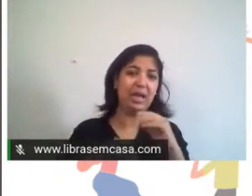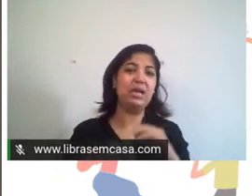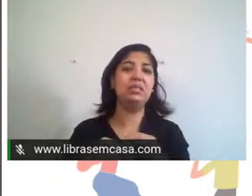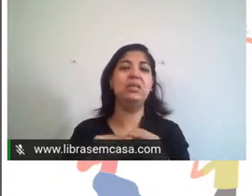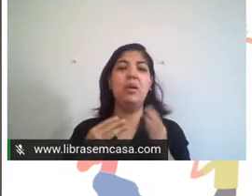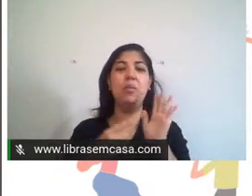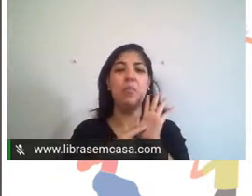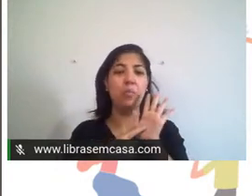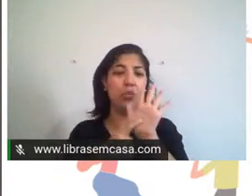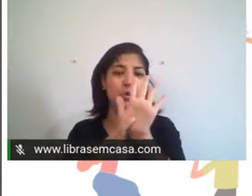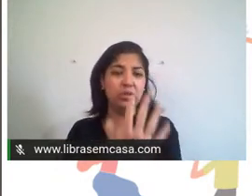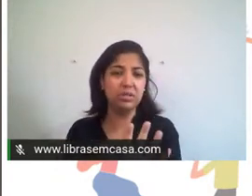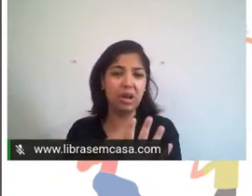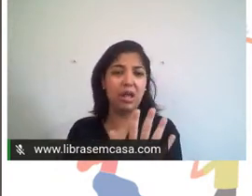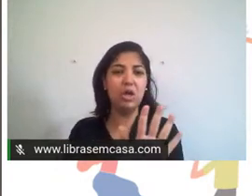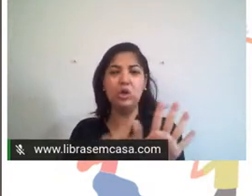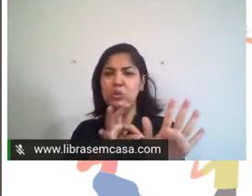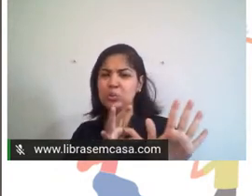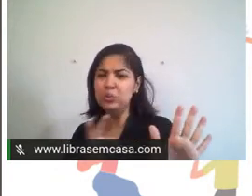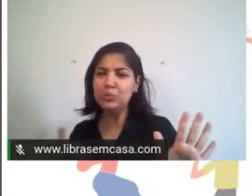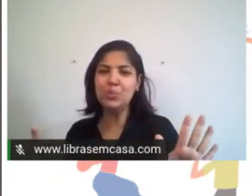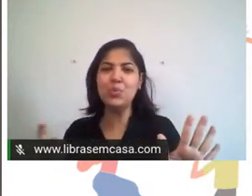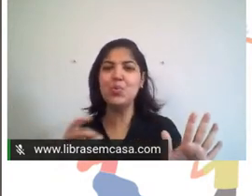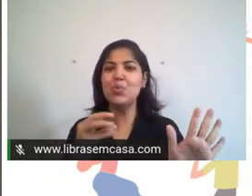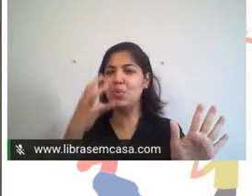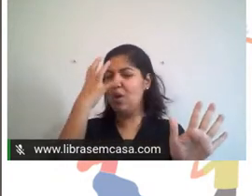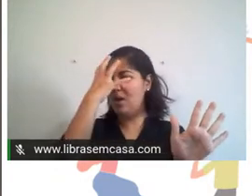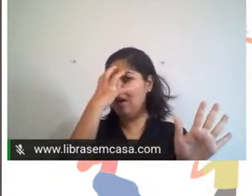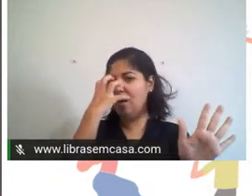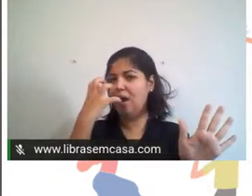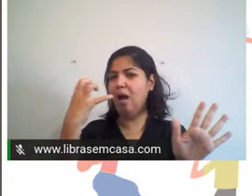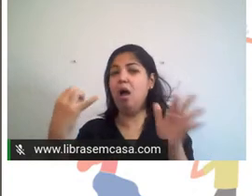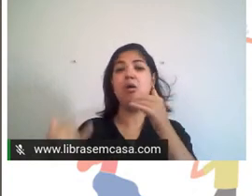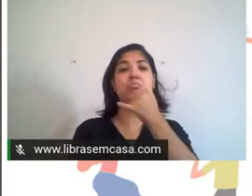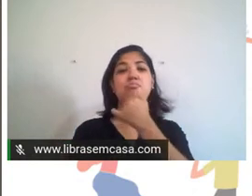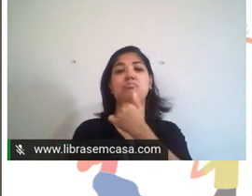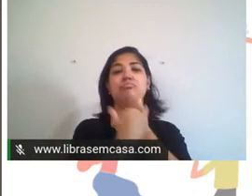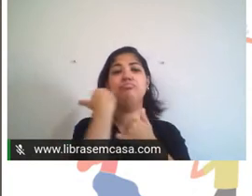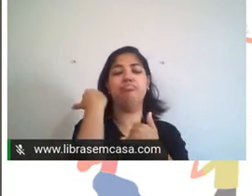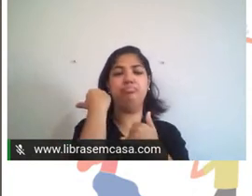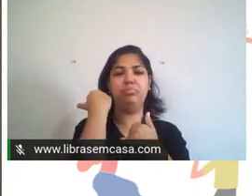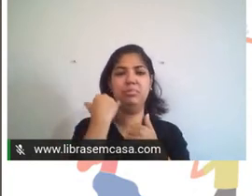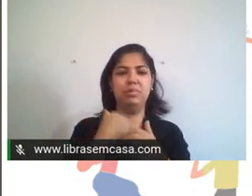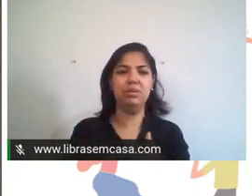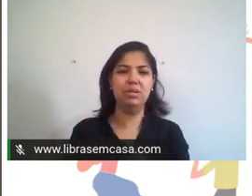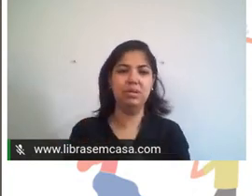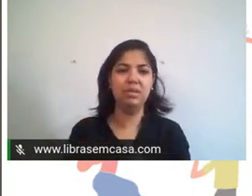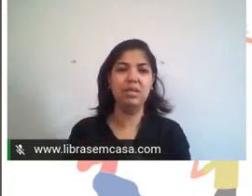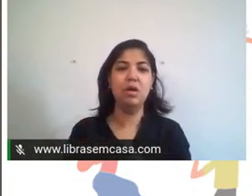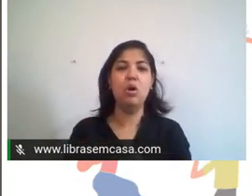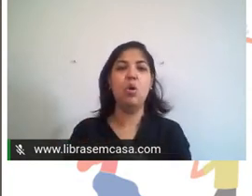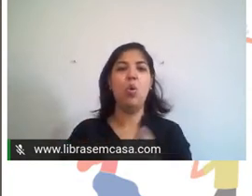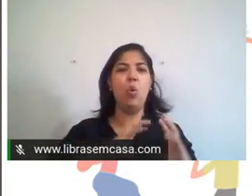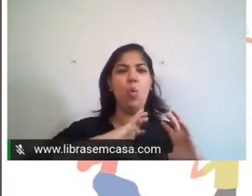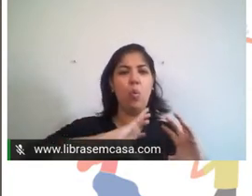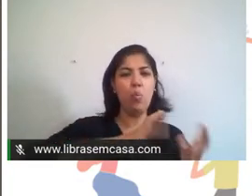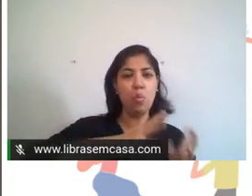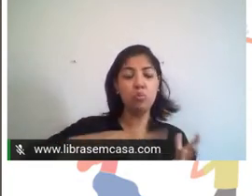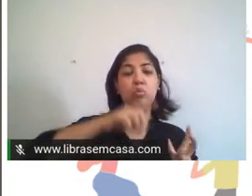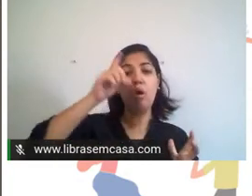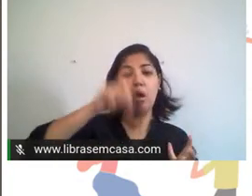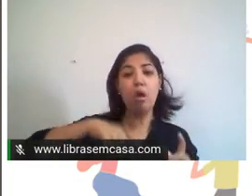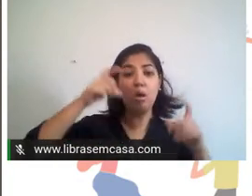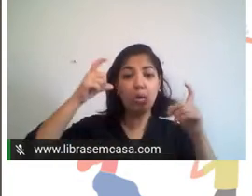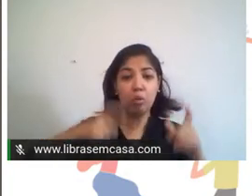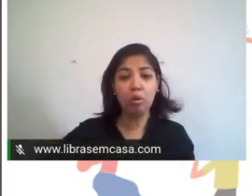cómo todavía ese escenario que sigue resultándonos encantador, donde el mundo es un lugar habitable,